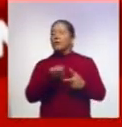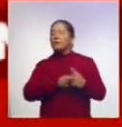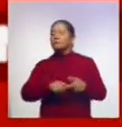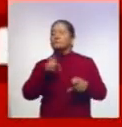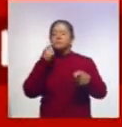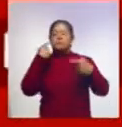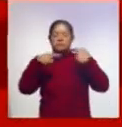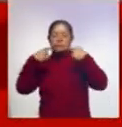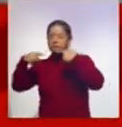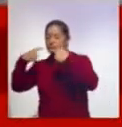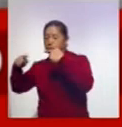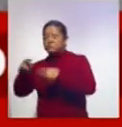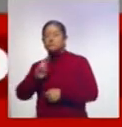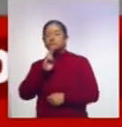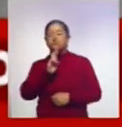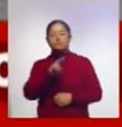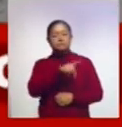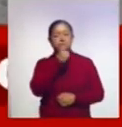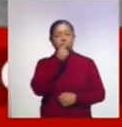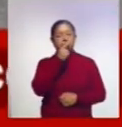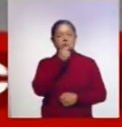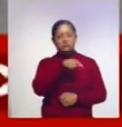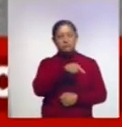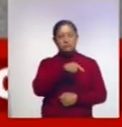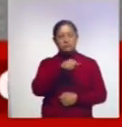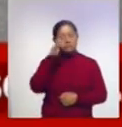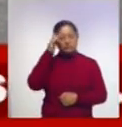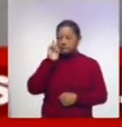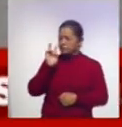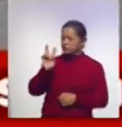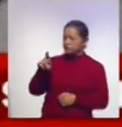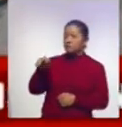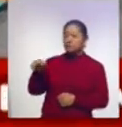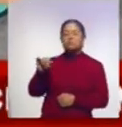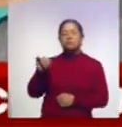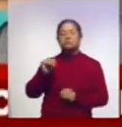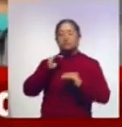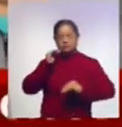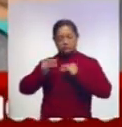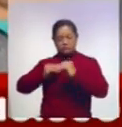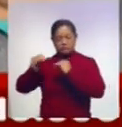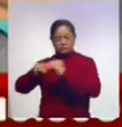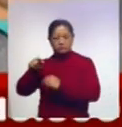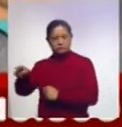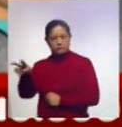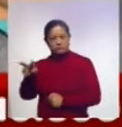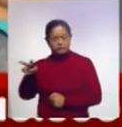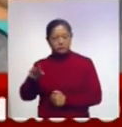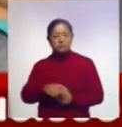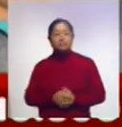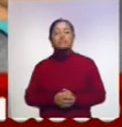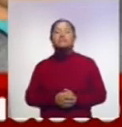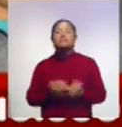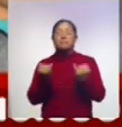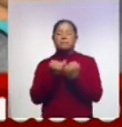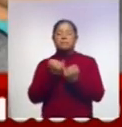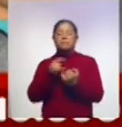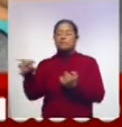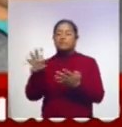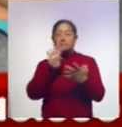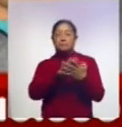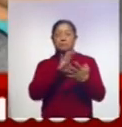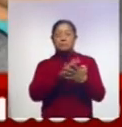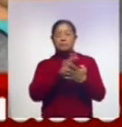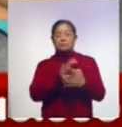Resultado de ello, la autoridad jurisdiccional determinó vincular a proceso a los imputados, Además, decretó prisión preventiva